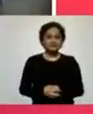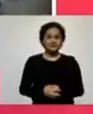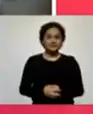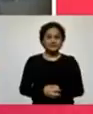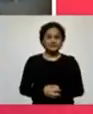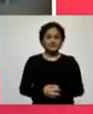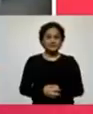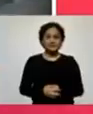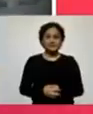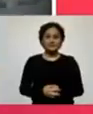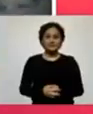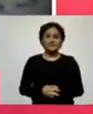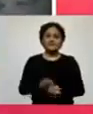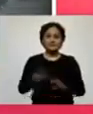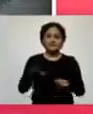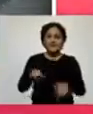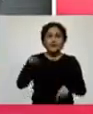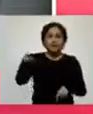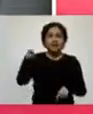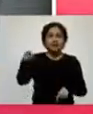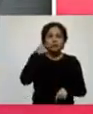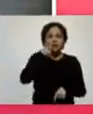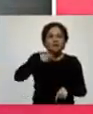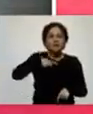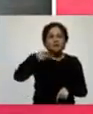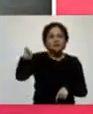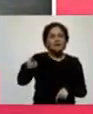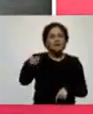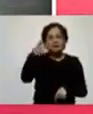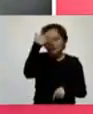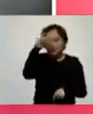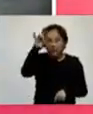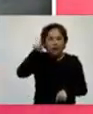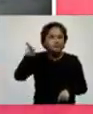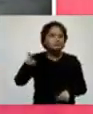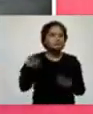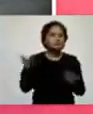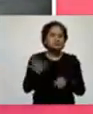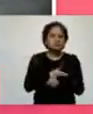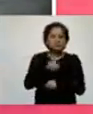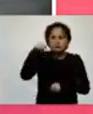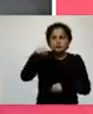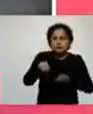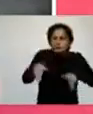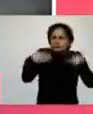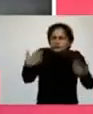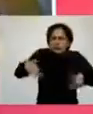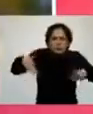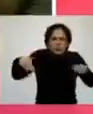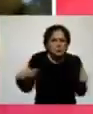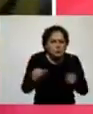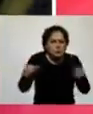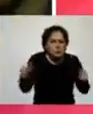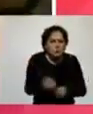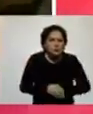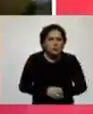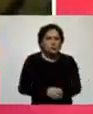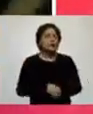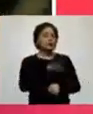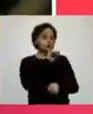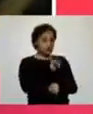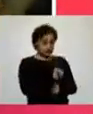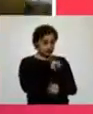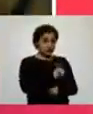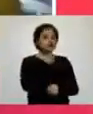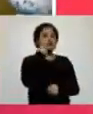Ay, espero que tu truco valga la pena. Porque aquí hace mucho frío. Claro que sí,